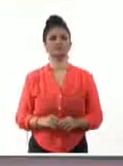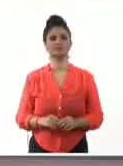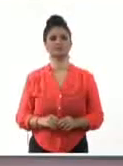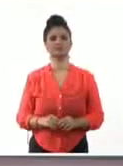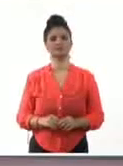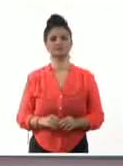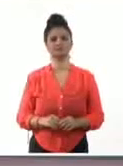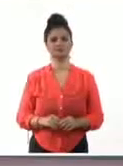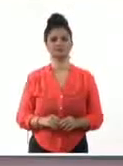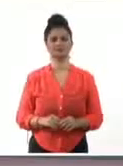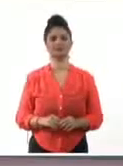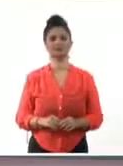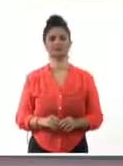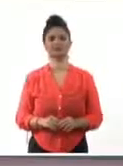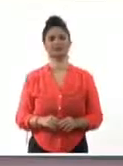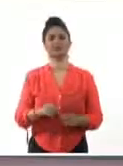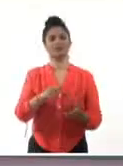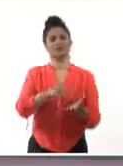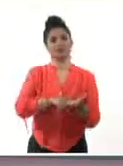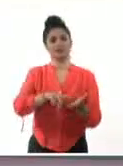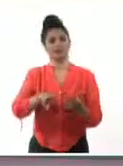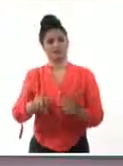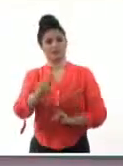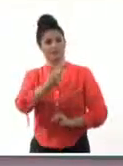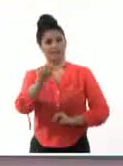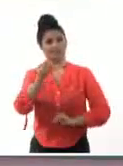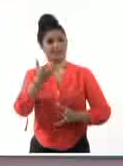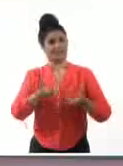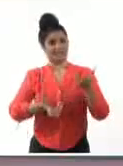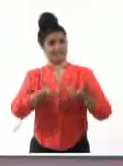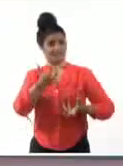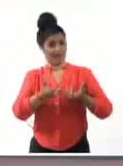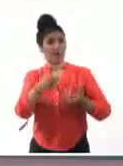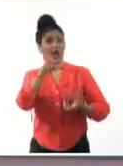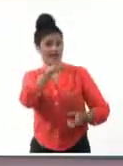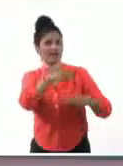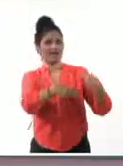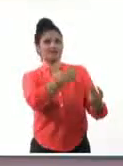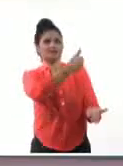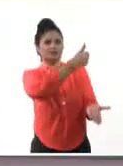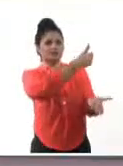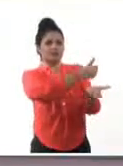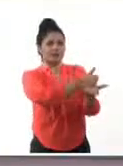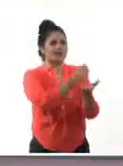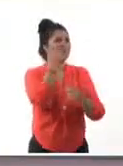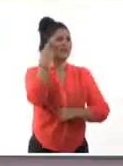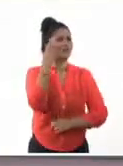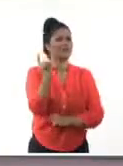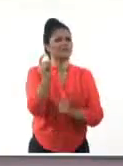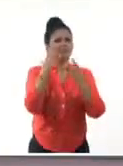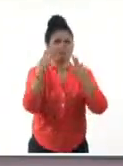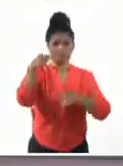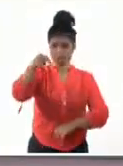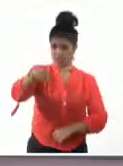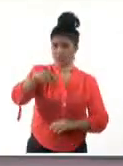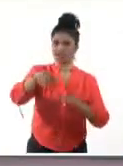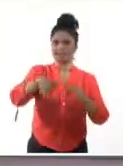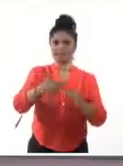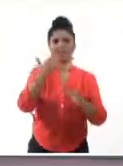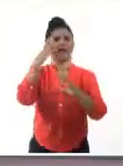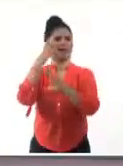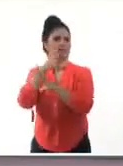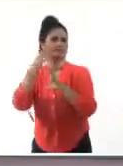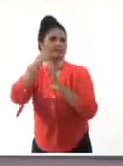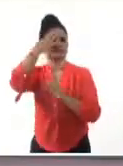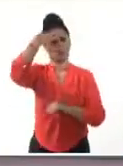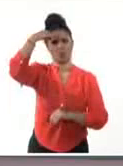Y justamente Cienfuegos mereció por vez primera la sede nacional por el Día de la Ciencia Cubana. Múltiples resultados con impacto en